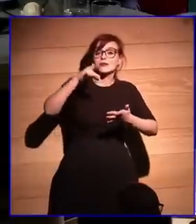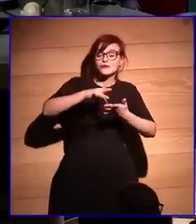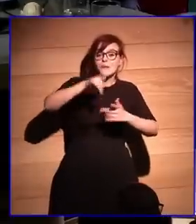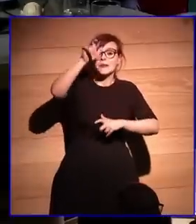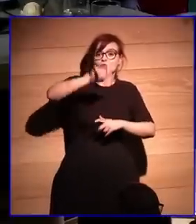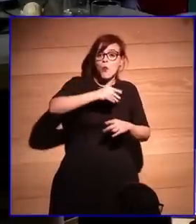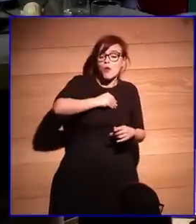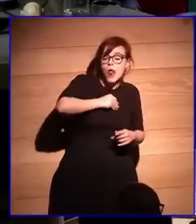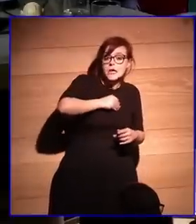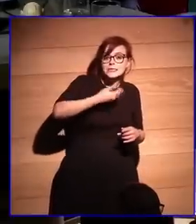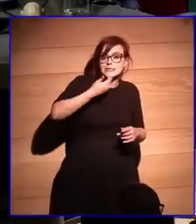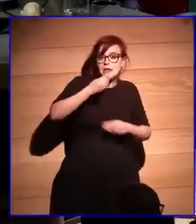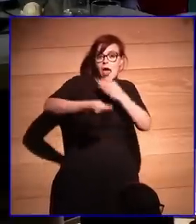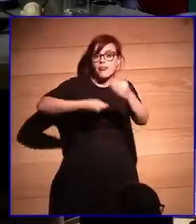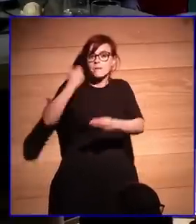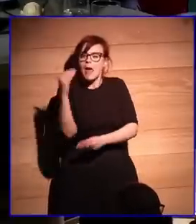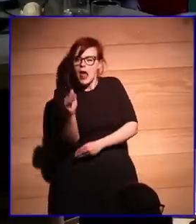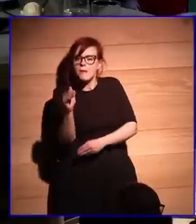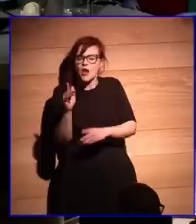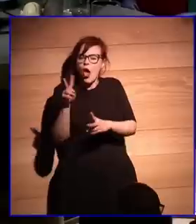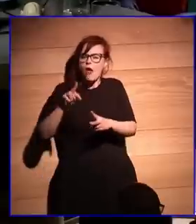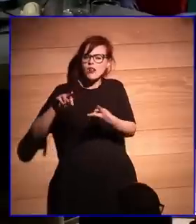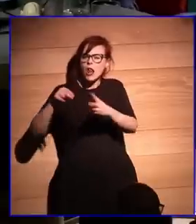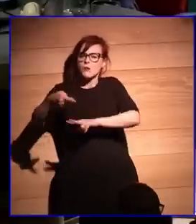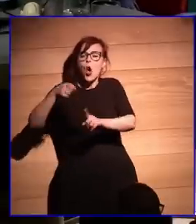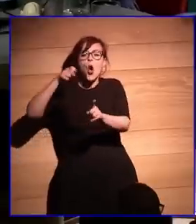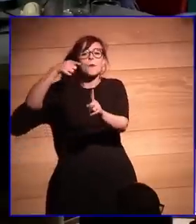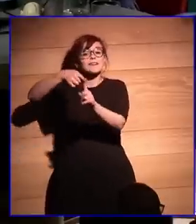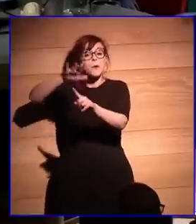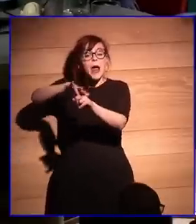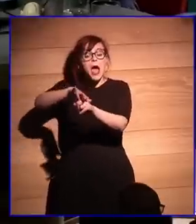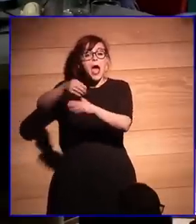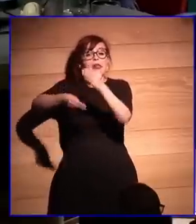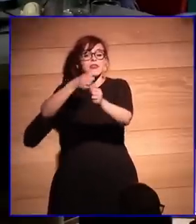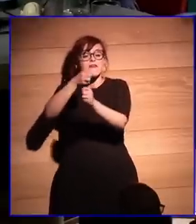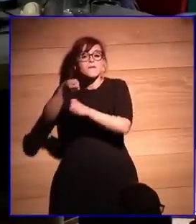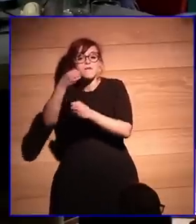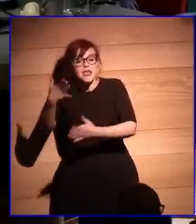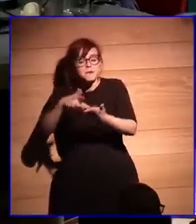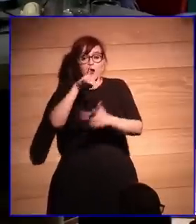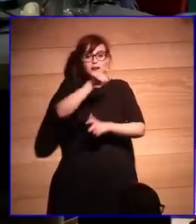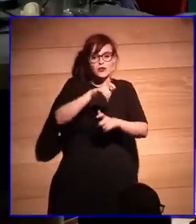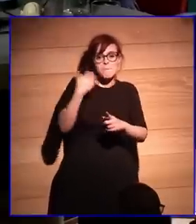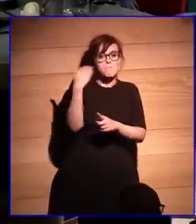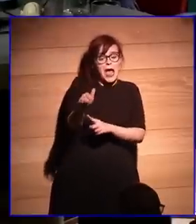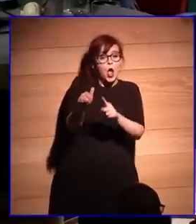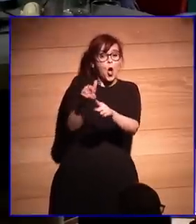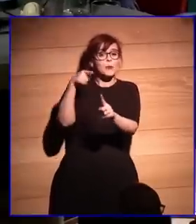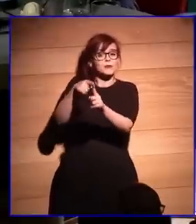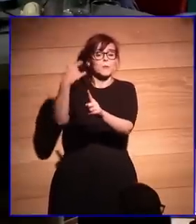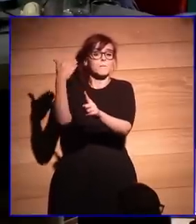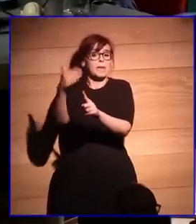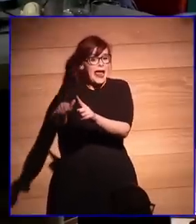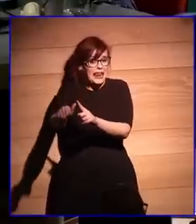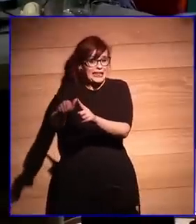una persona es buena si pudiendo hacer el mal, hace el bien. Eso es lo fundamental. Uh-huh. Entonces, si alguien que solo puede hacer el mal, pues no es nada. O sea, no tiene ningún